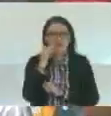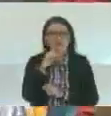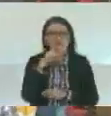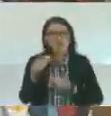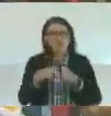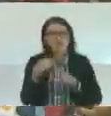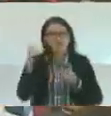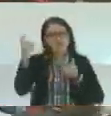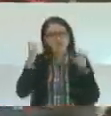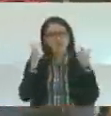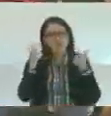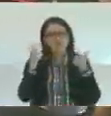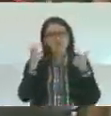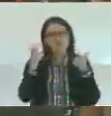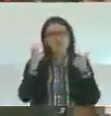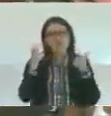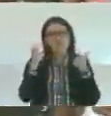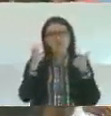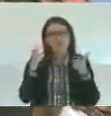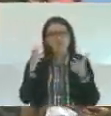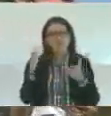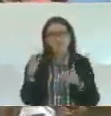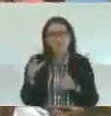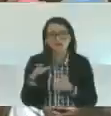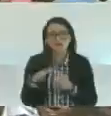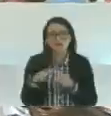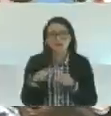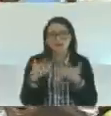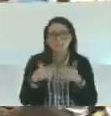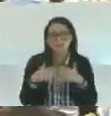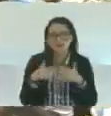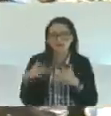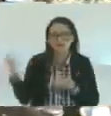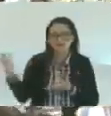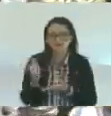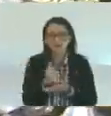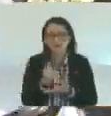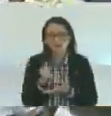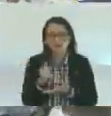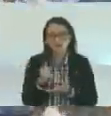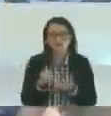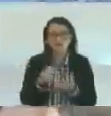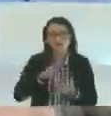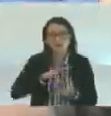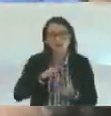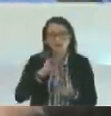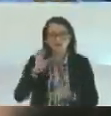Chávez quien nacionalizó y recuperó a Sidor para la patria y para la clase obrera.